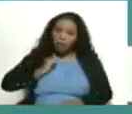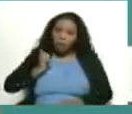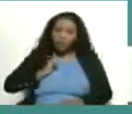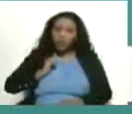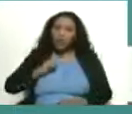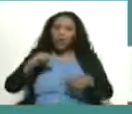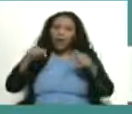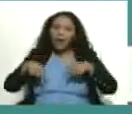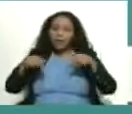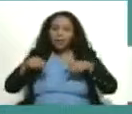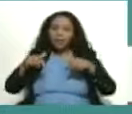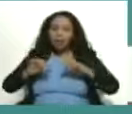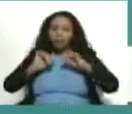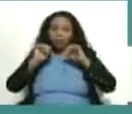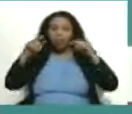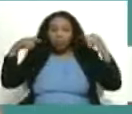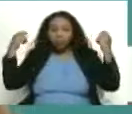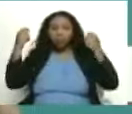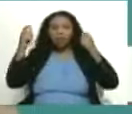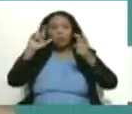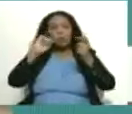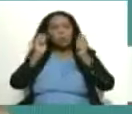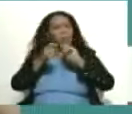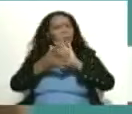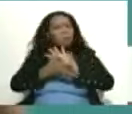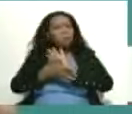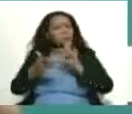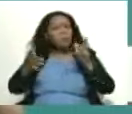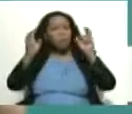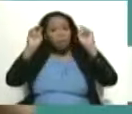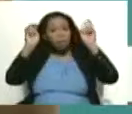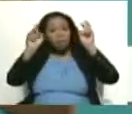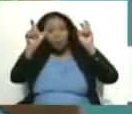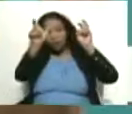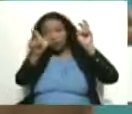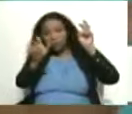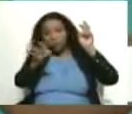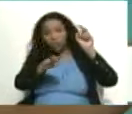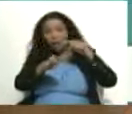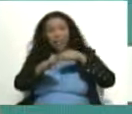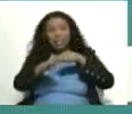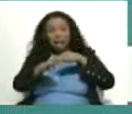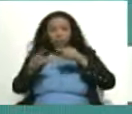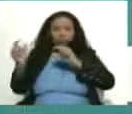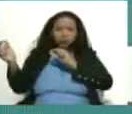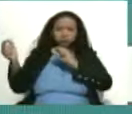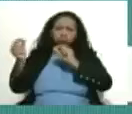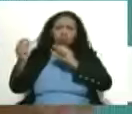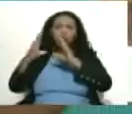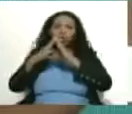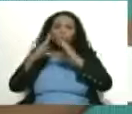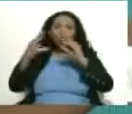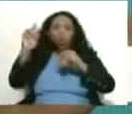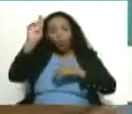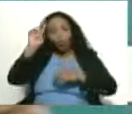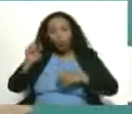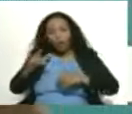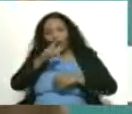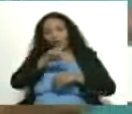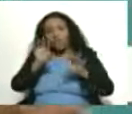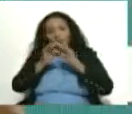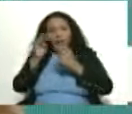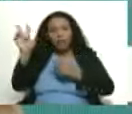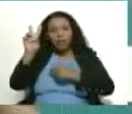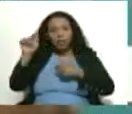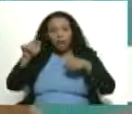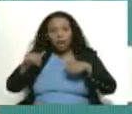extraordinario arranque de campaña. Se ha convertido el tema de la Guayana Esequiba en la conversación cotidiana de todas las familias